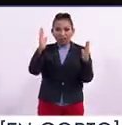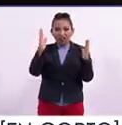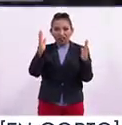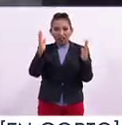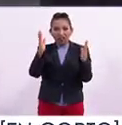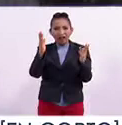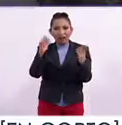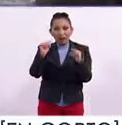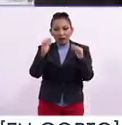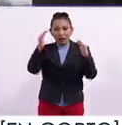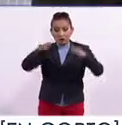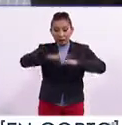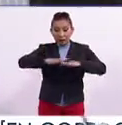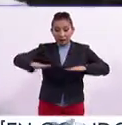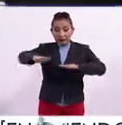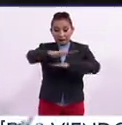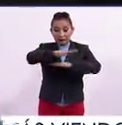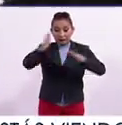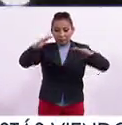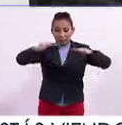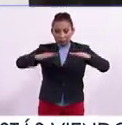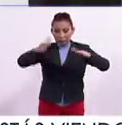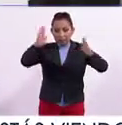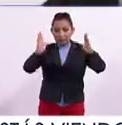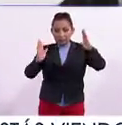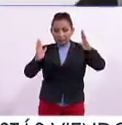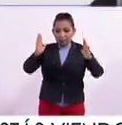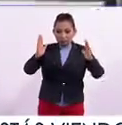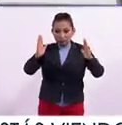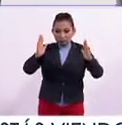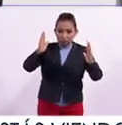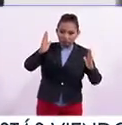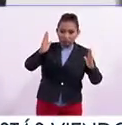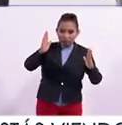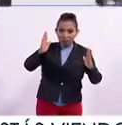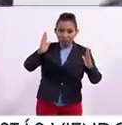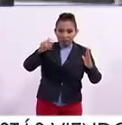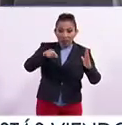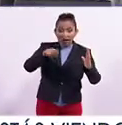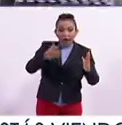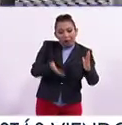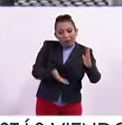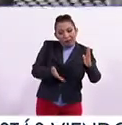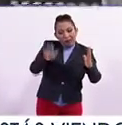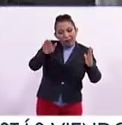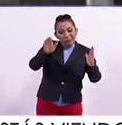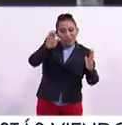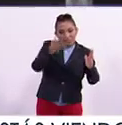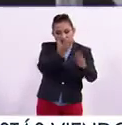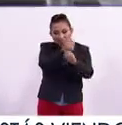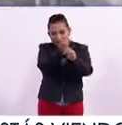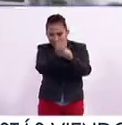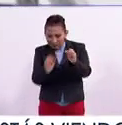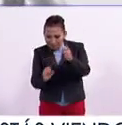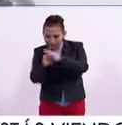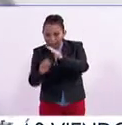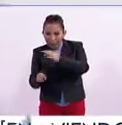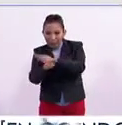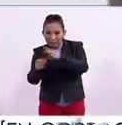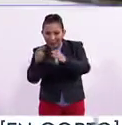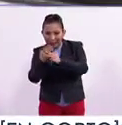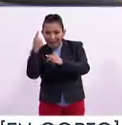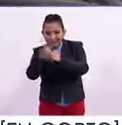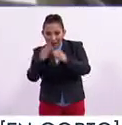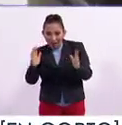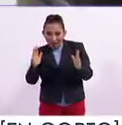suelo. Entonces, el enderezarlos, pero ya se había resanado, se había metido material dentro de esto y no era fácil